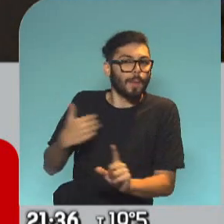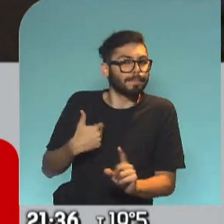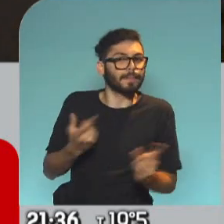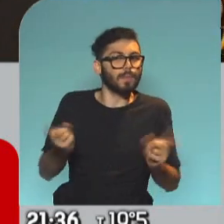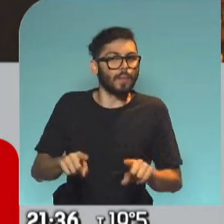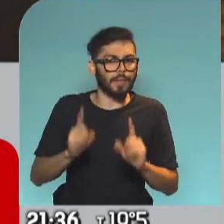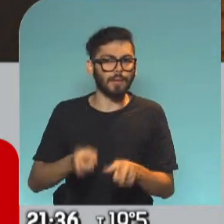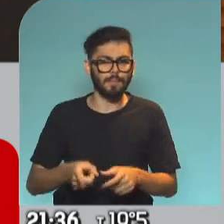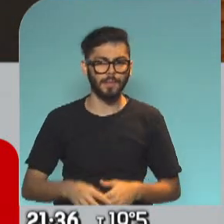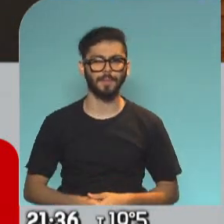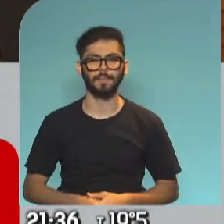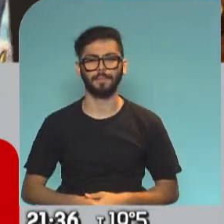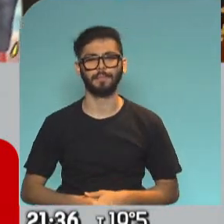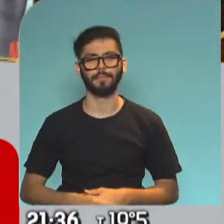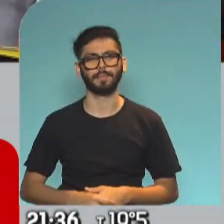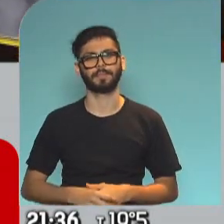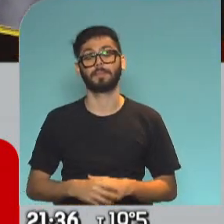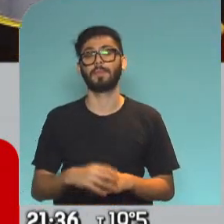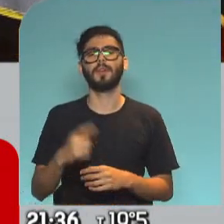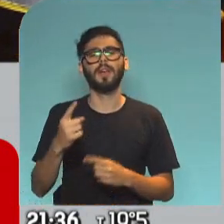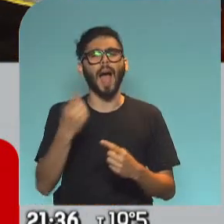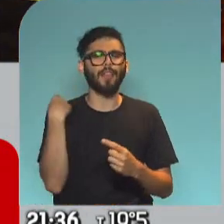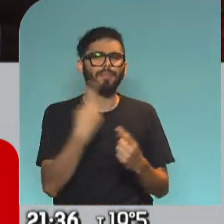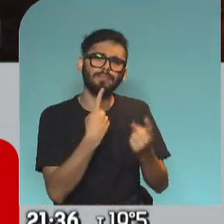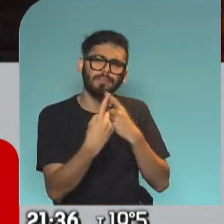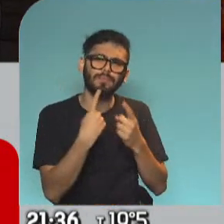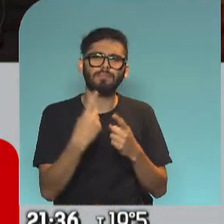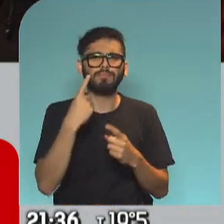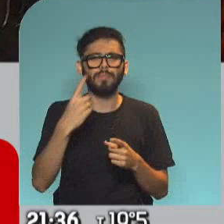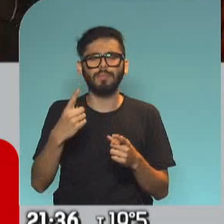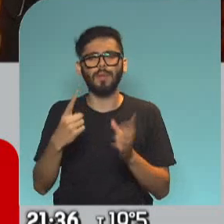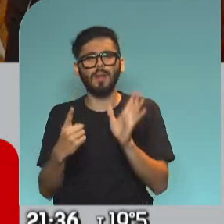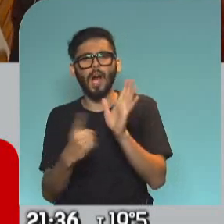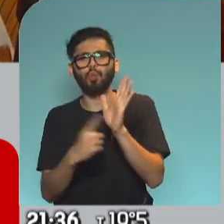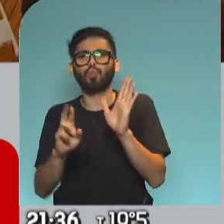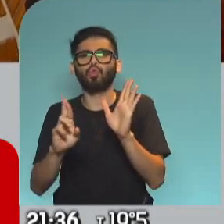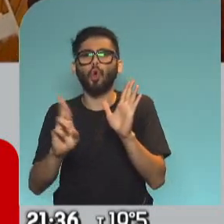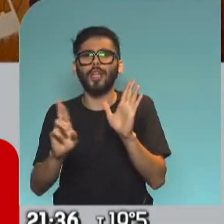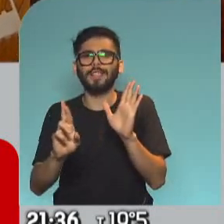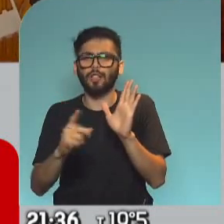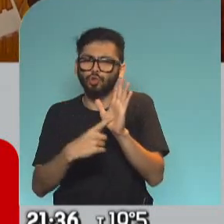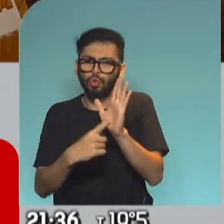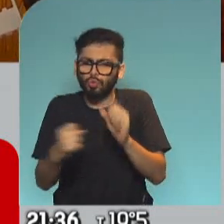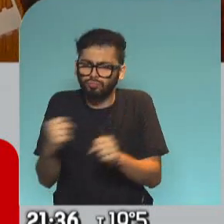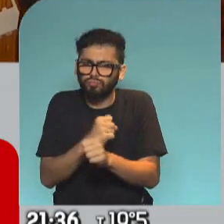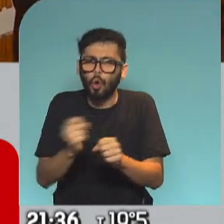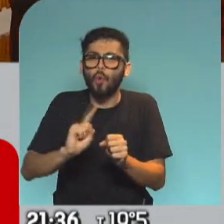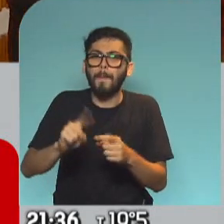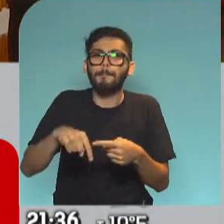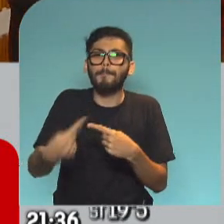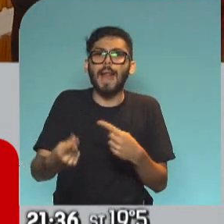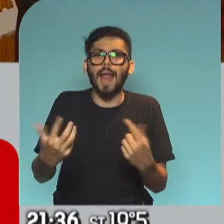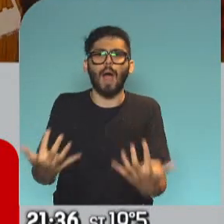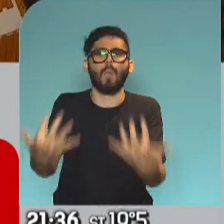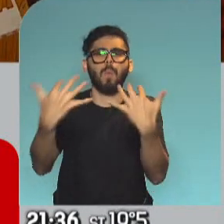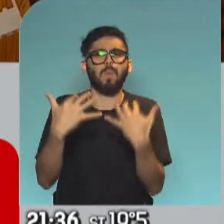Escuchábamos en la nota que la autorización no es que a partir de mañana vuelve el público a